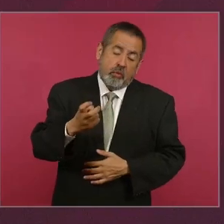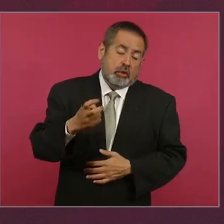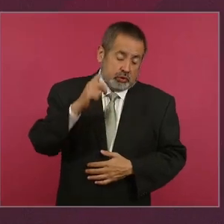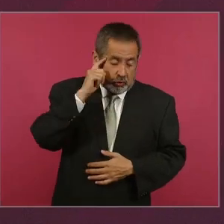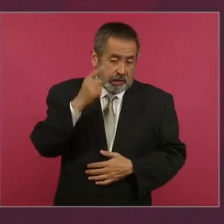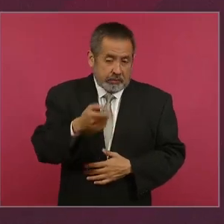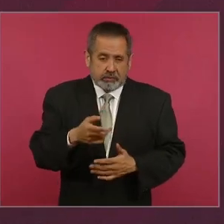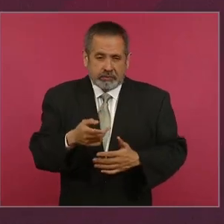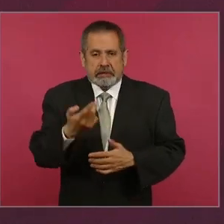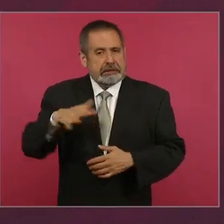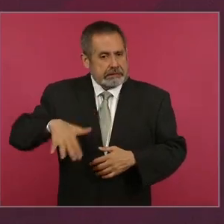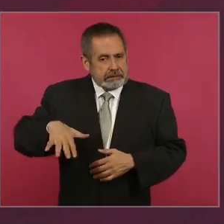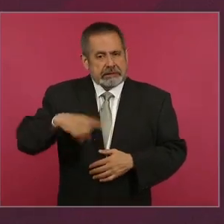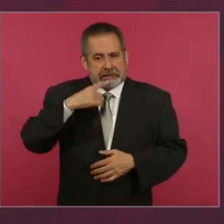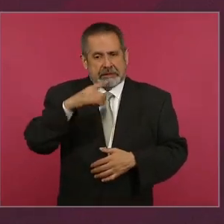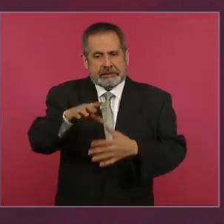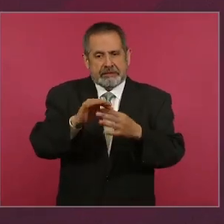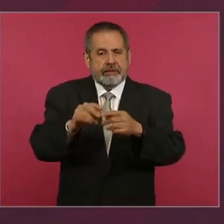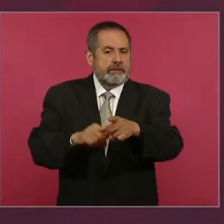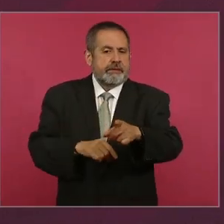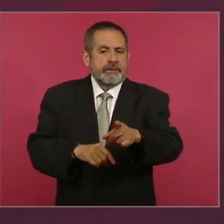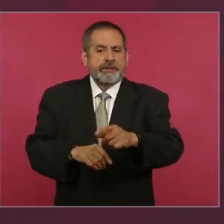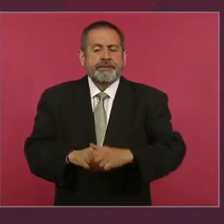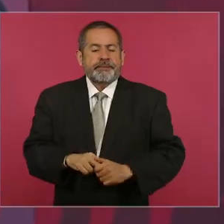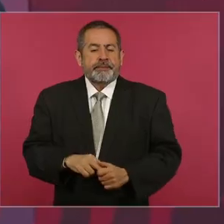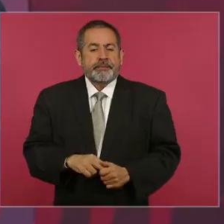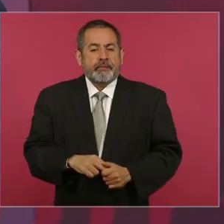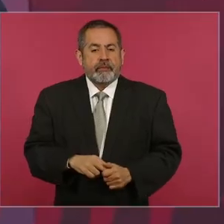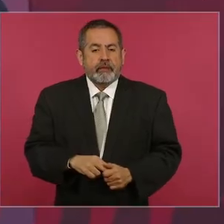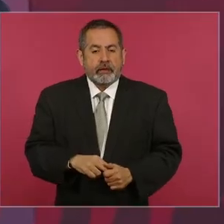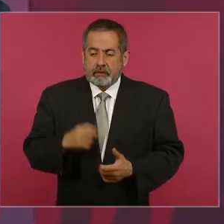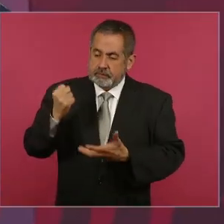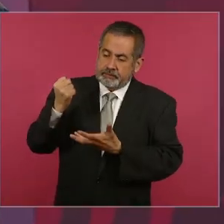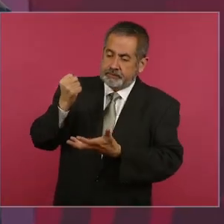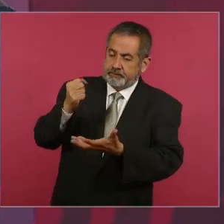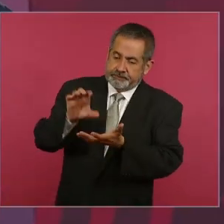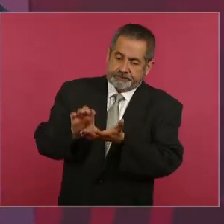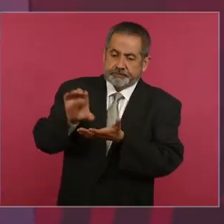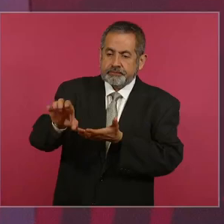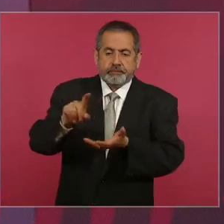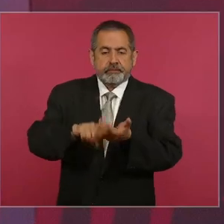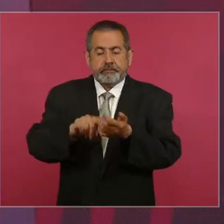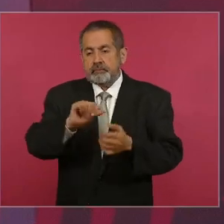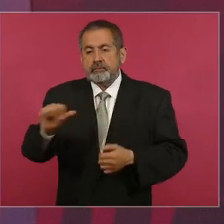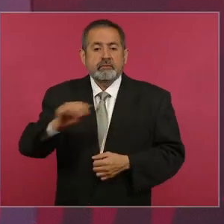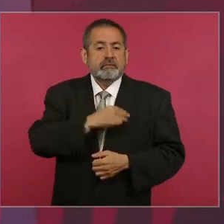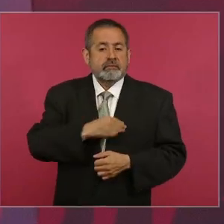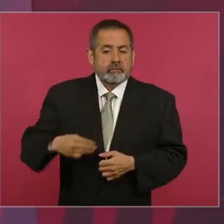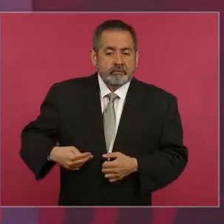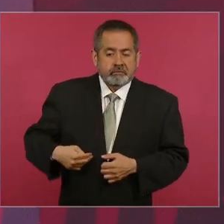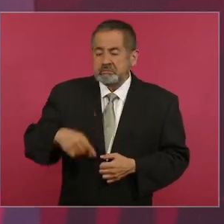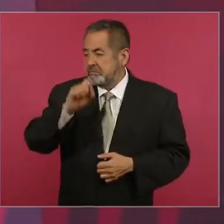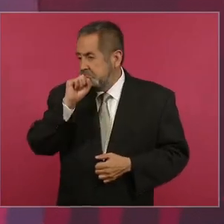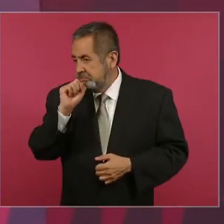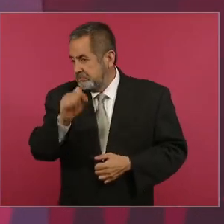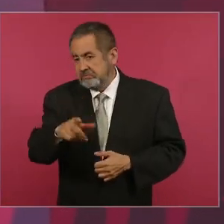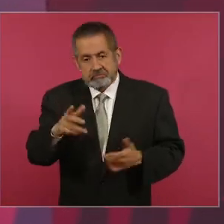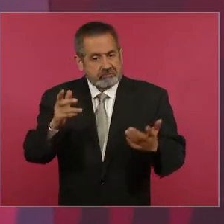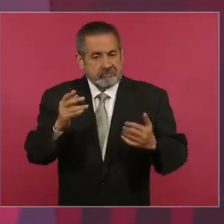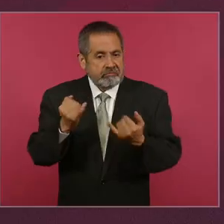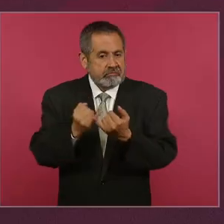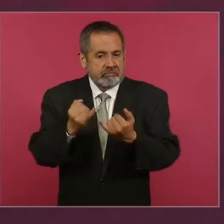lo que tú dices, lo de los fondos a los municipios, lo mismo. Si